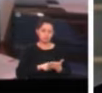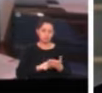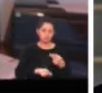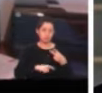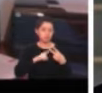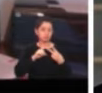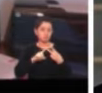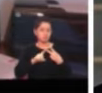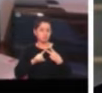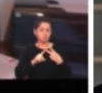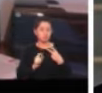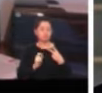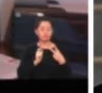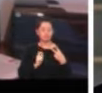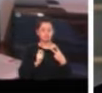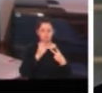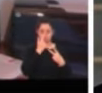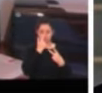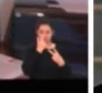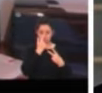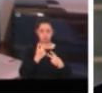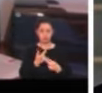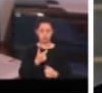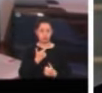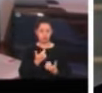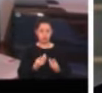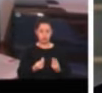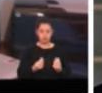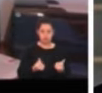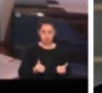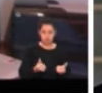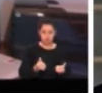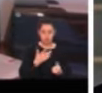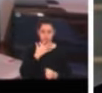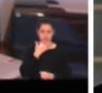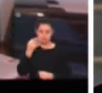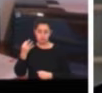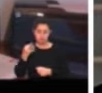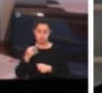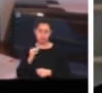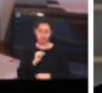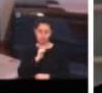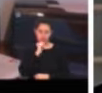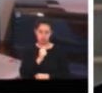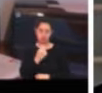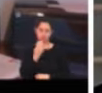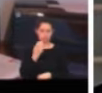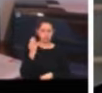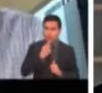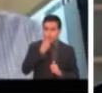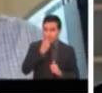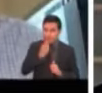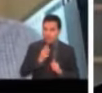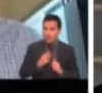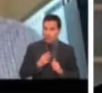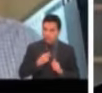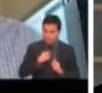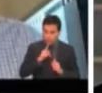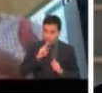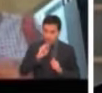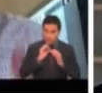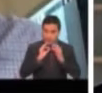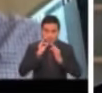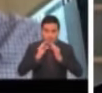árbitro o fue corrompido o le va a su contraparte. Casi es muy raro, por lo menos en